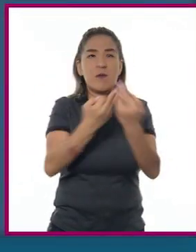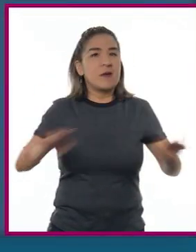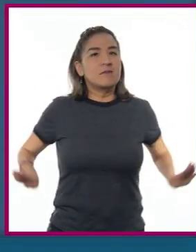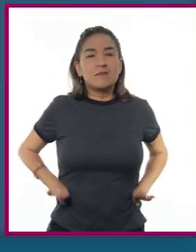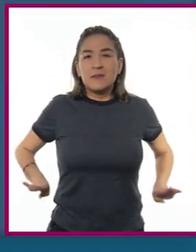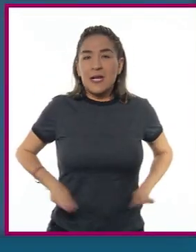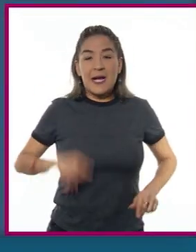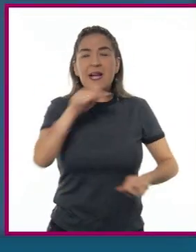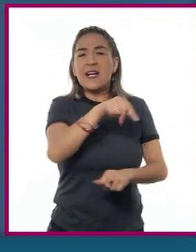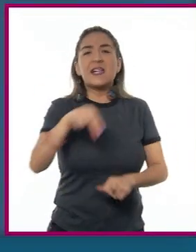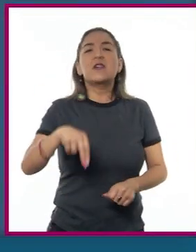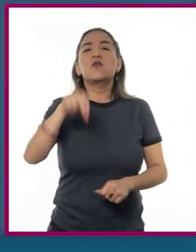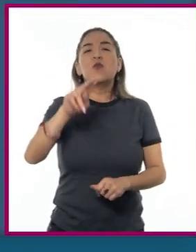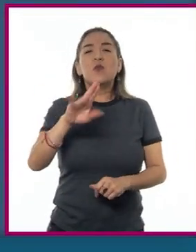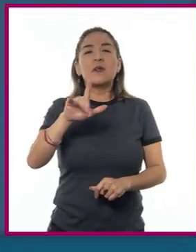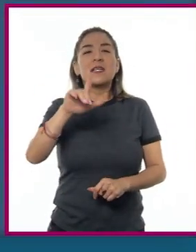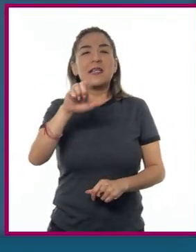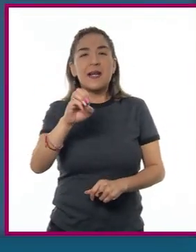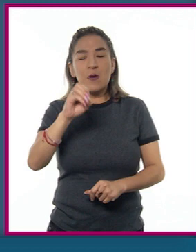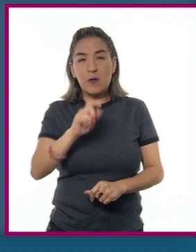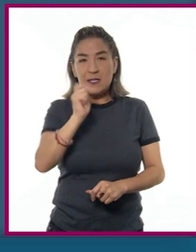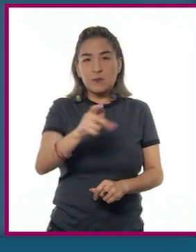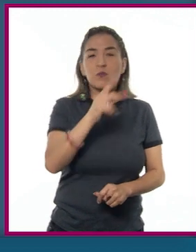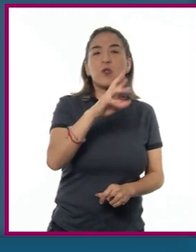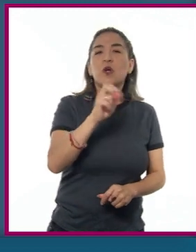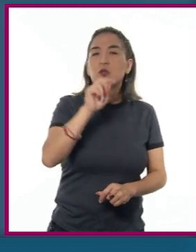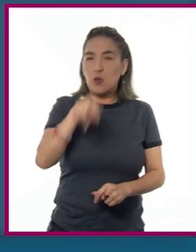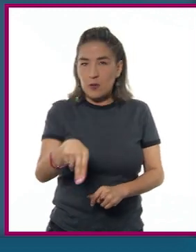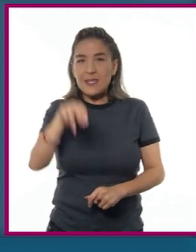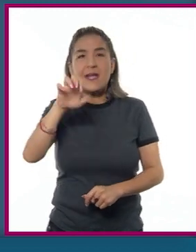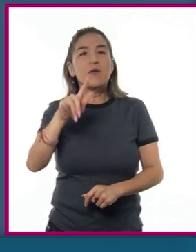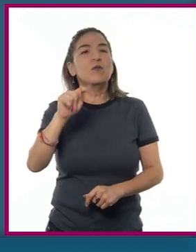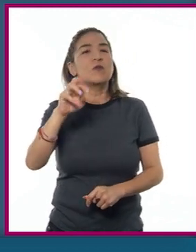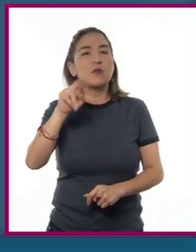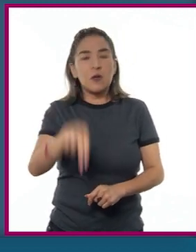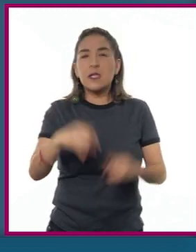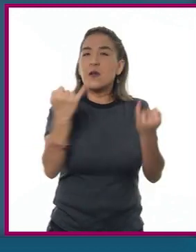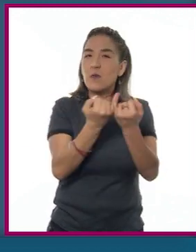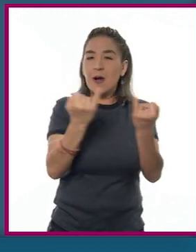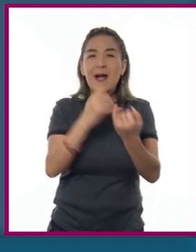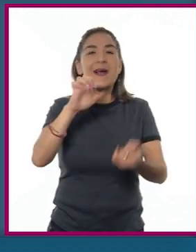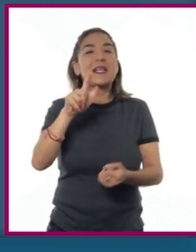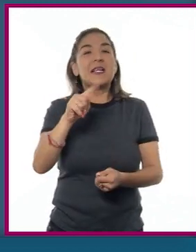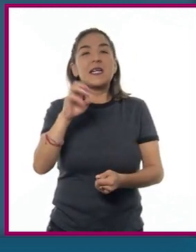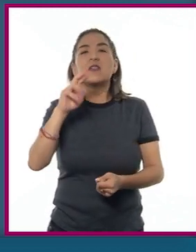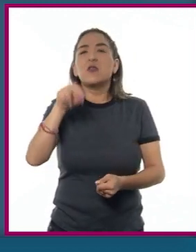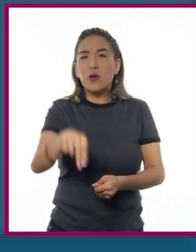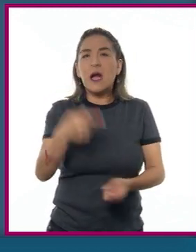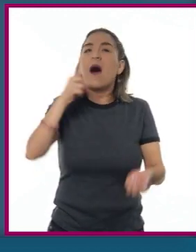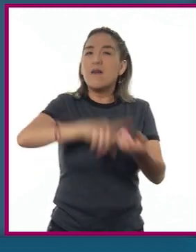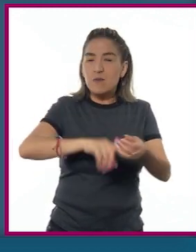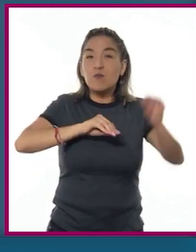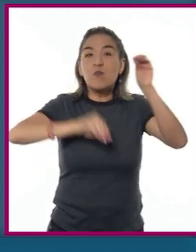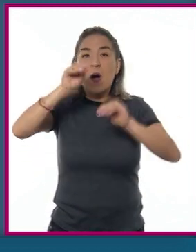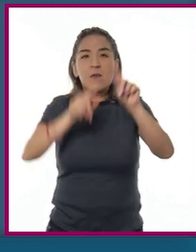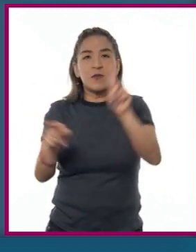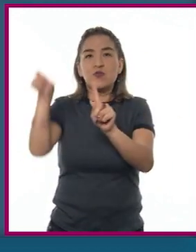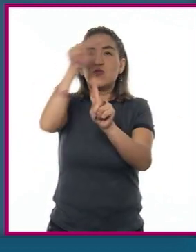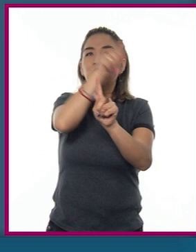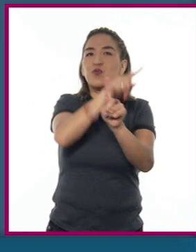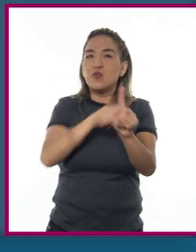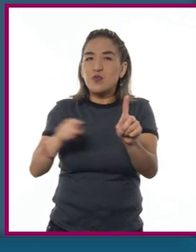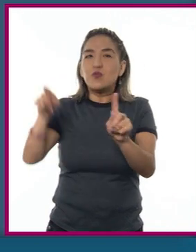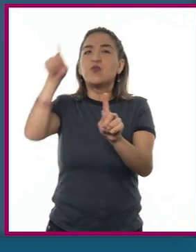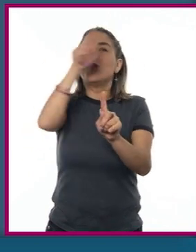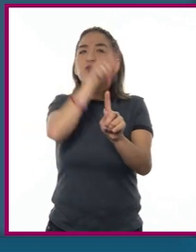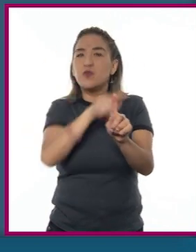un núcleo que está formado por protones y neutrones, así como electrones que se cree que se mueven alrededor de él.